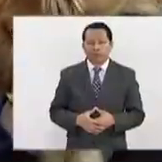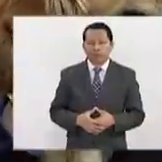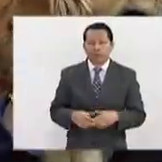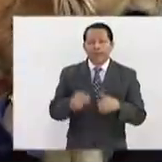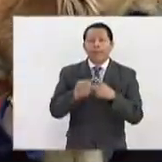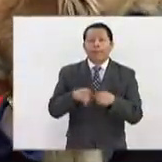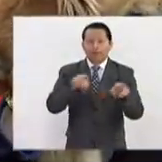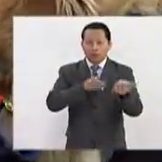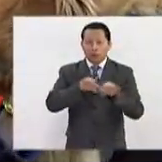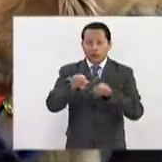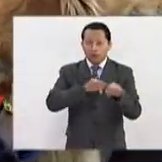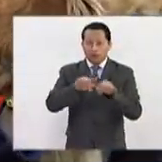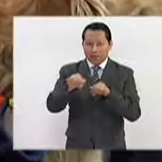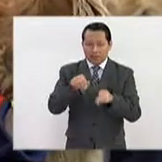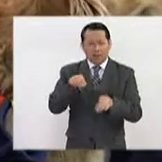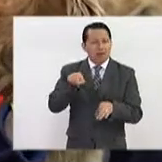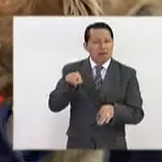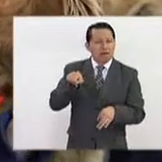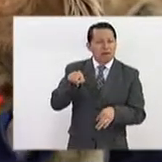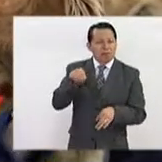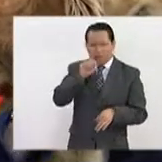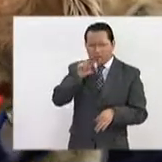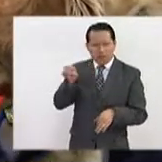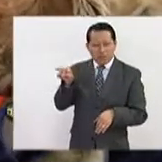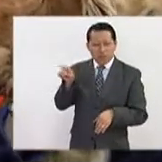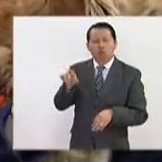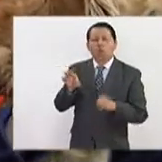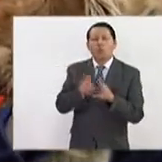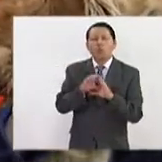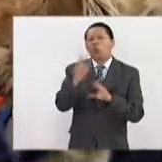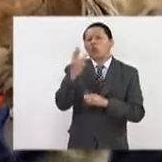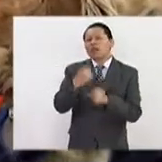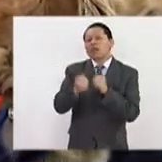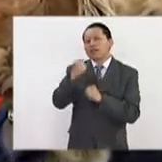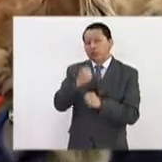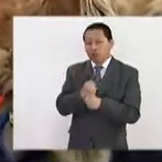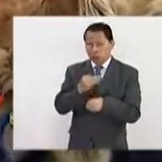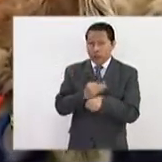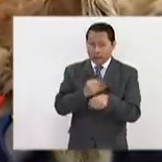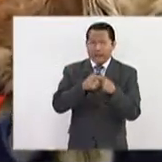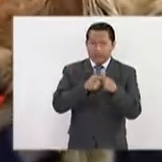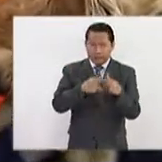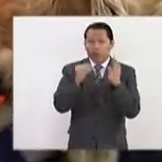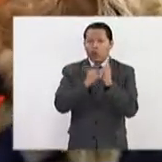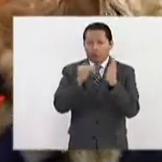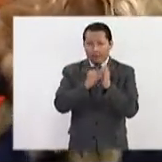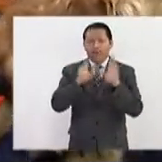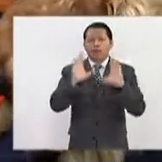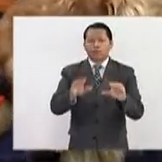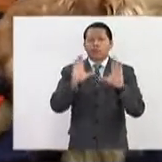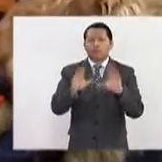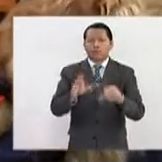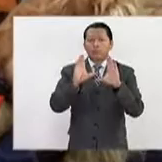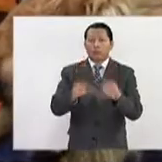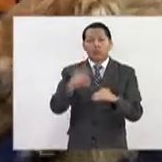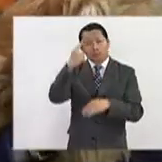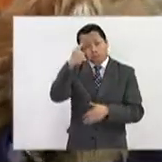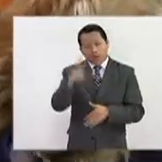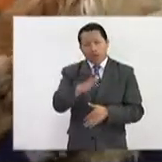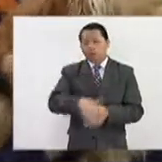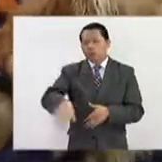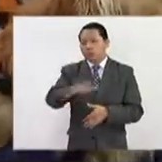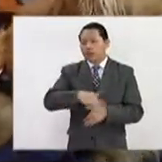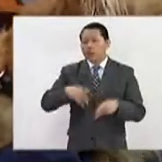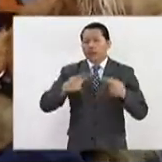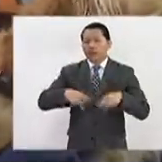Empezamos a trabajar ya cuando él tenía más o menos 3 años. Está todavía en etapa de formación, en un proceso de formación para búsqueda de